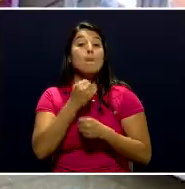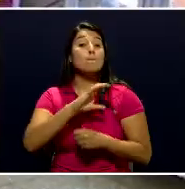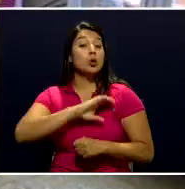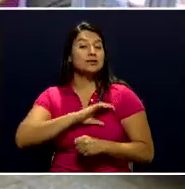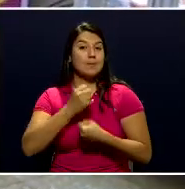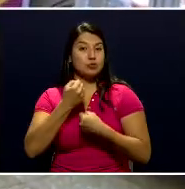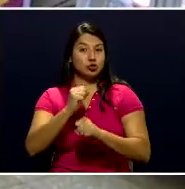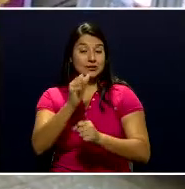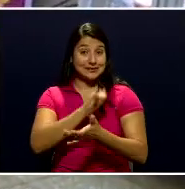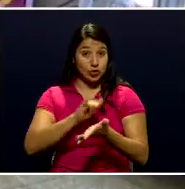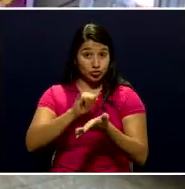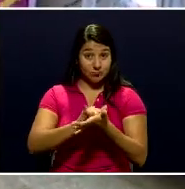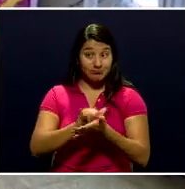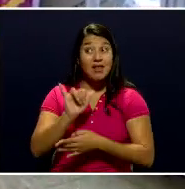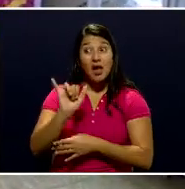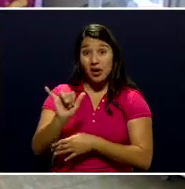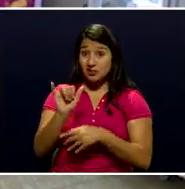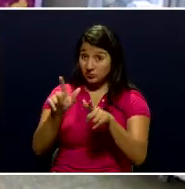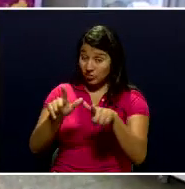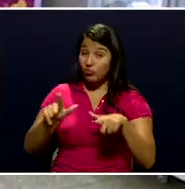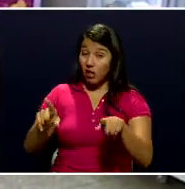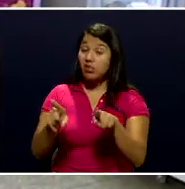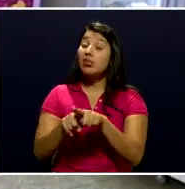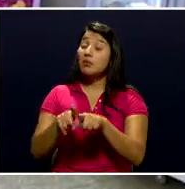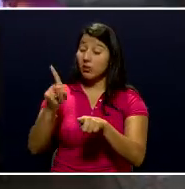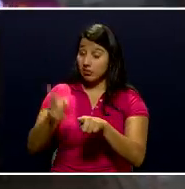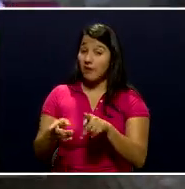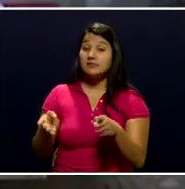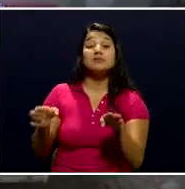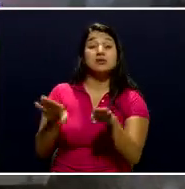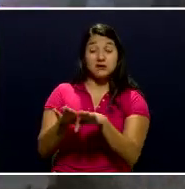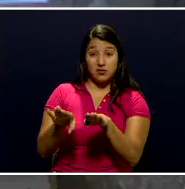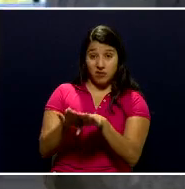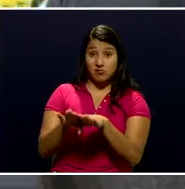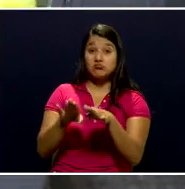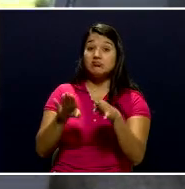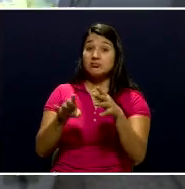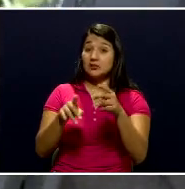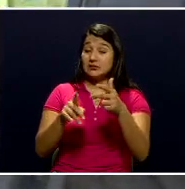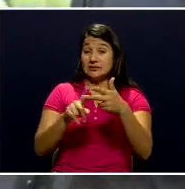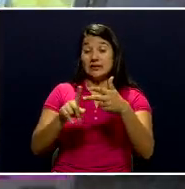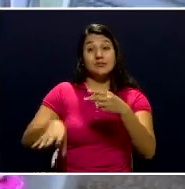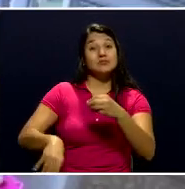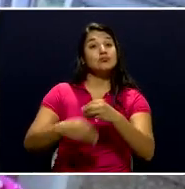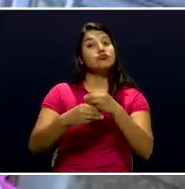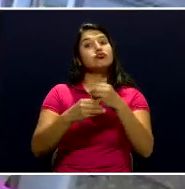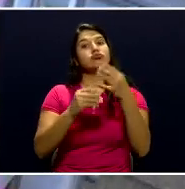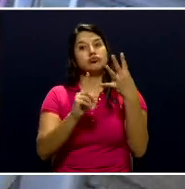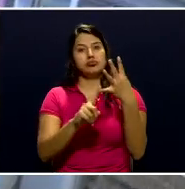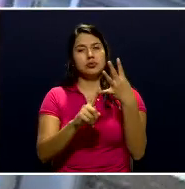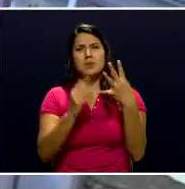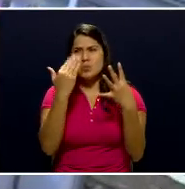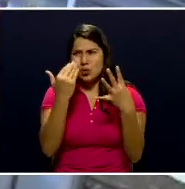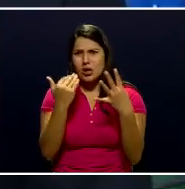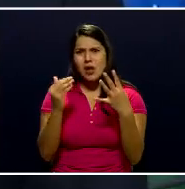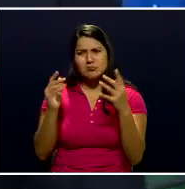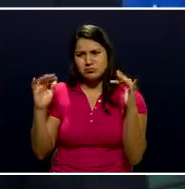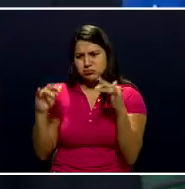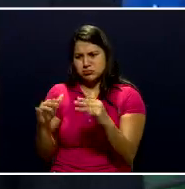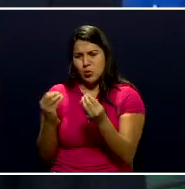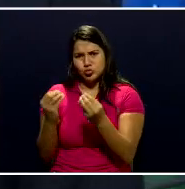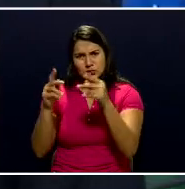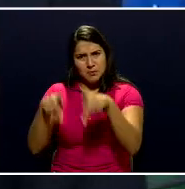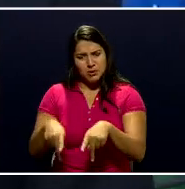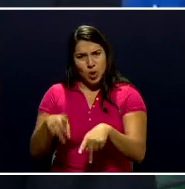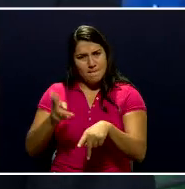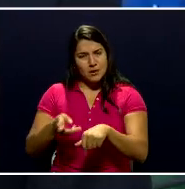José, estos lugares también deberían ser contemplados en la medida sanitaria, ya que agrupan a muchas personas a la vez. El día lunes,